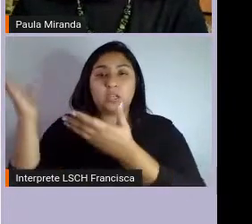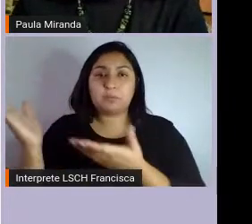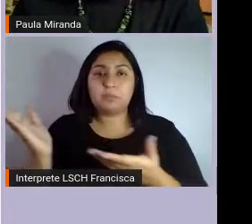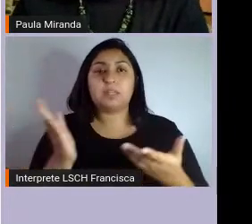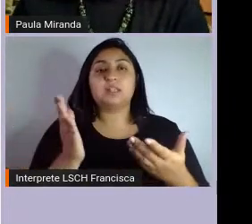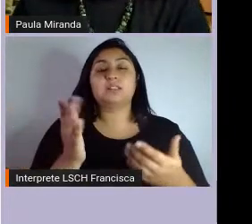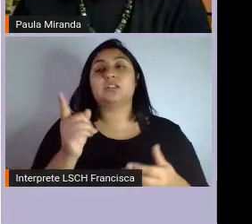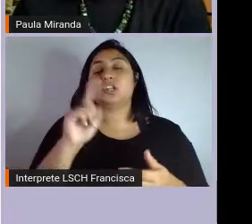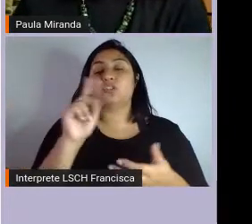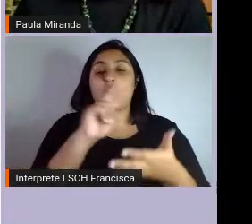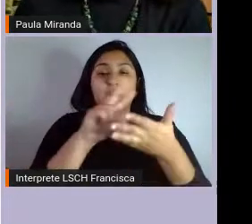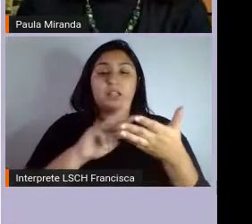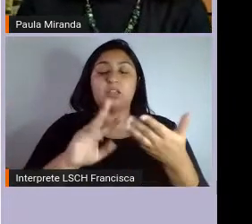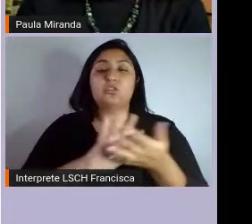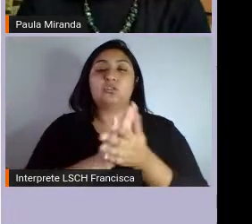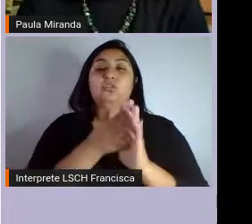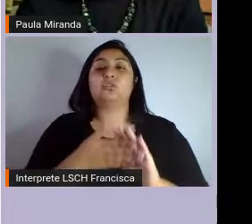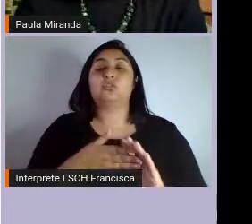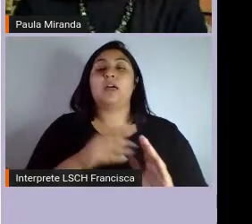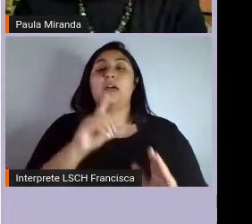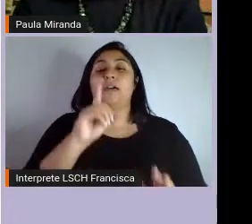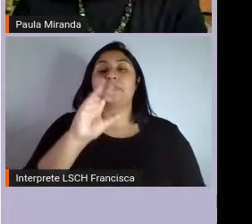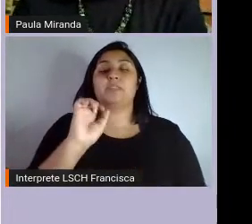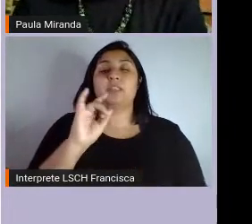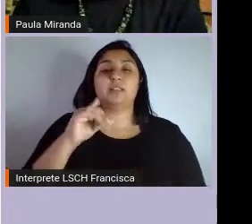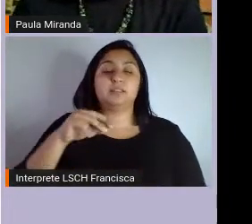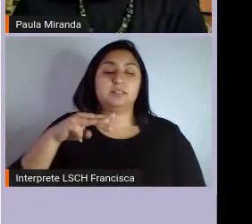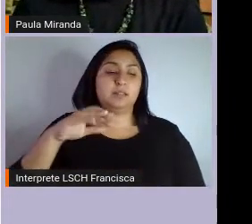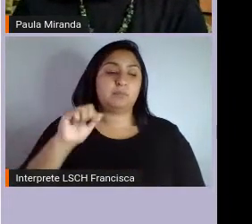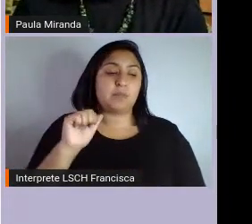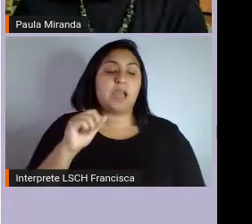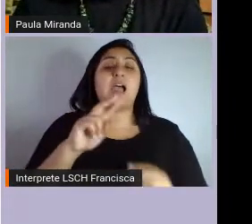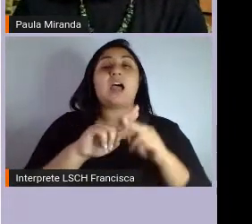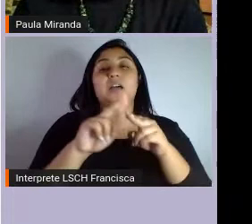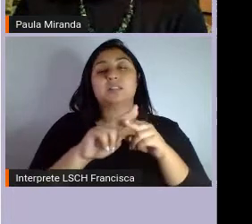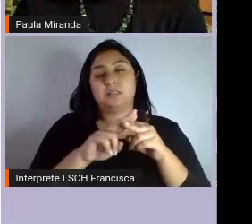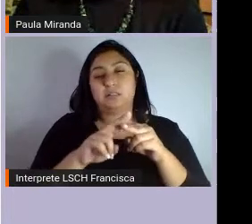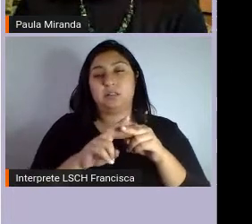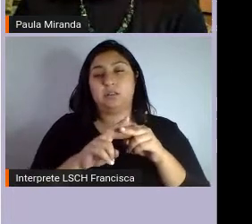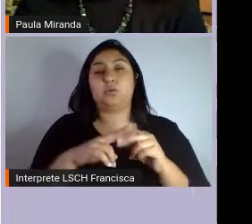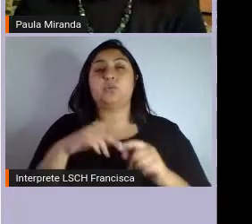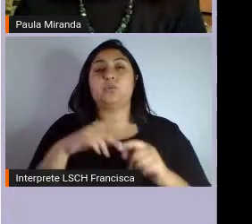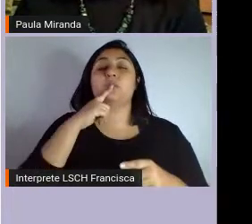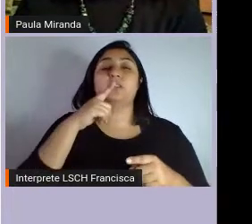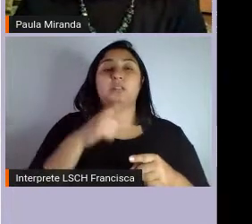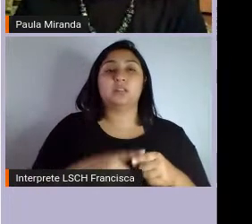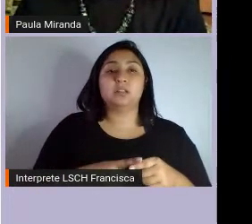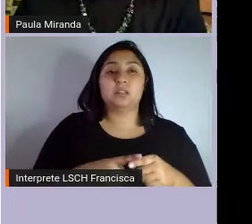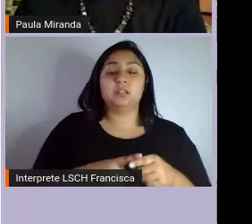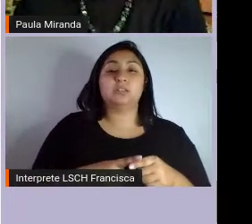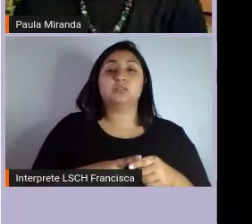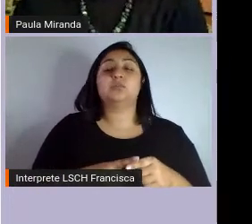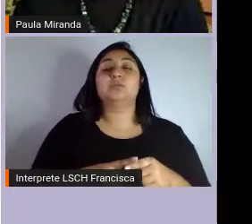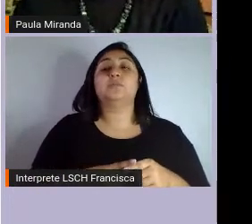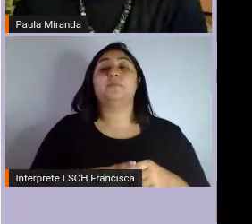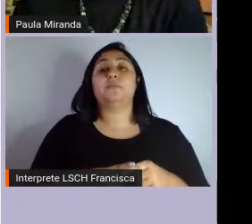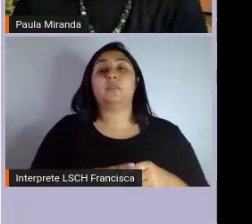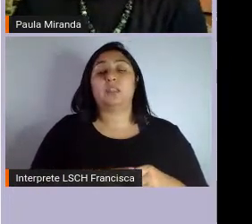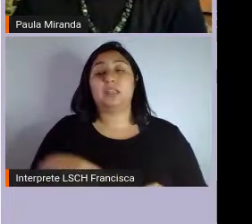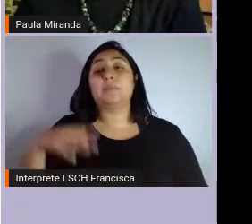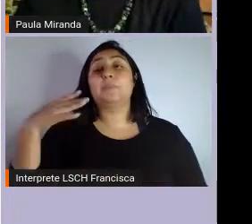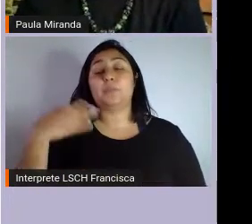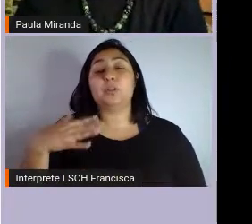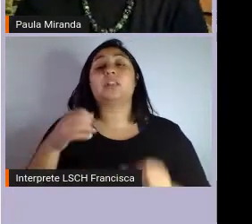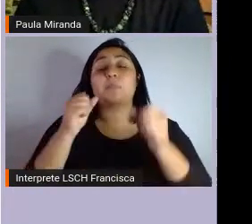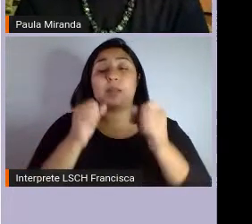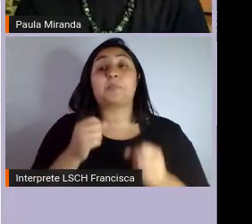las décimas a hacerlo, porque es un texto, un lugar imprescindible para entendernos nosotros mismos